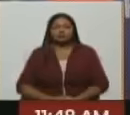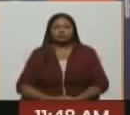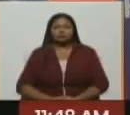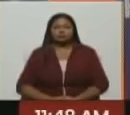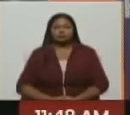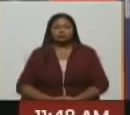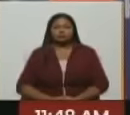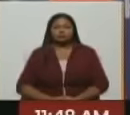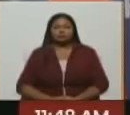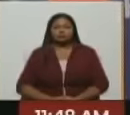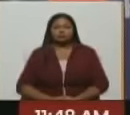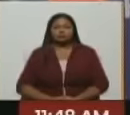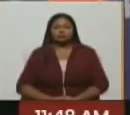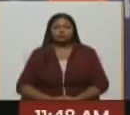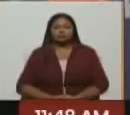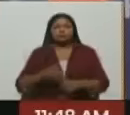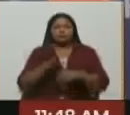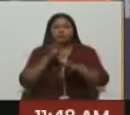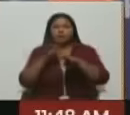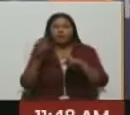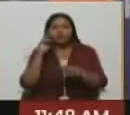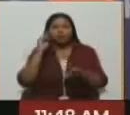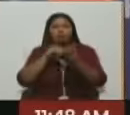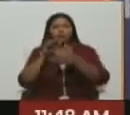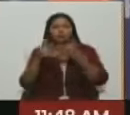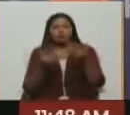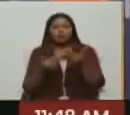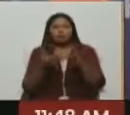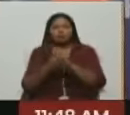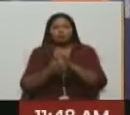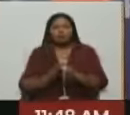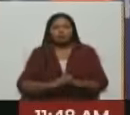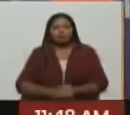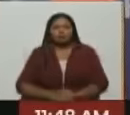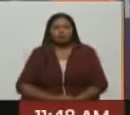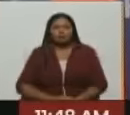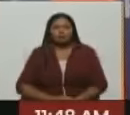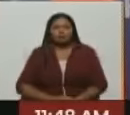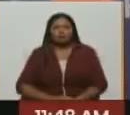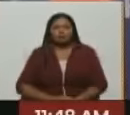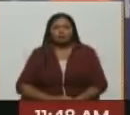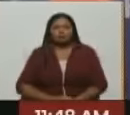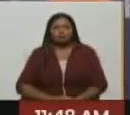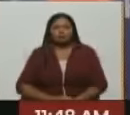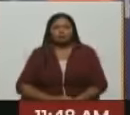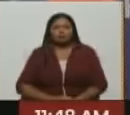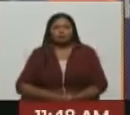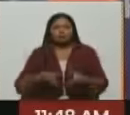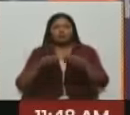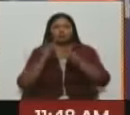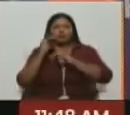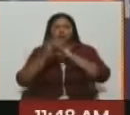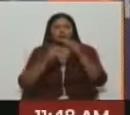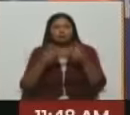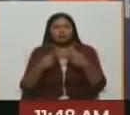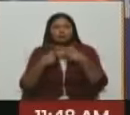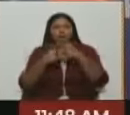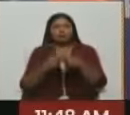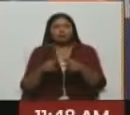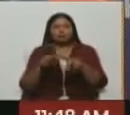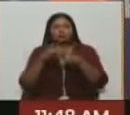ser reprochable, repudiable que organismos internacionales se presten a